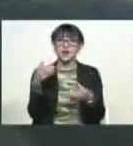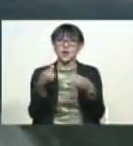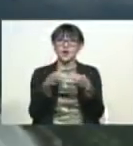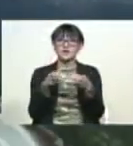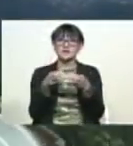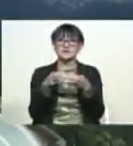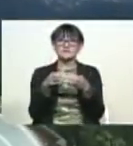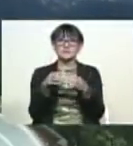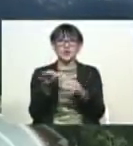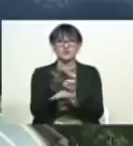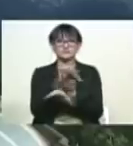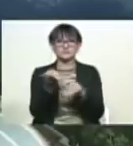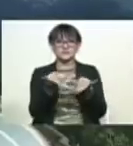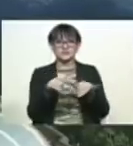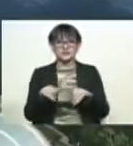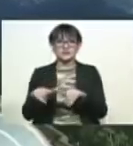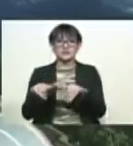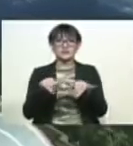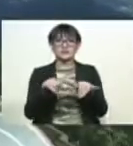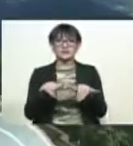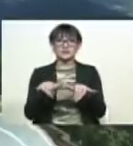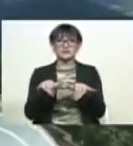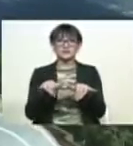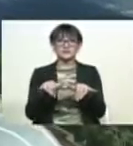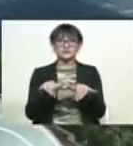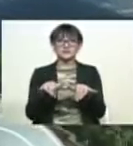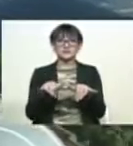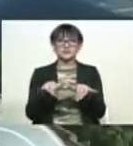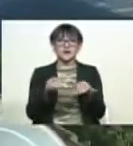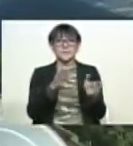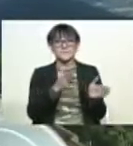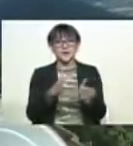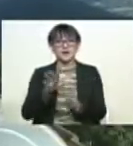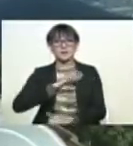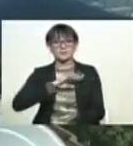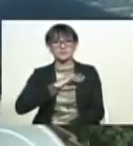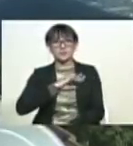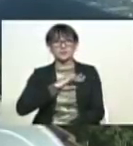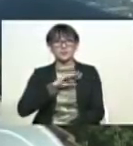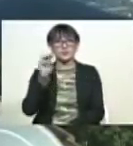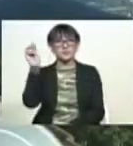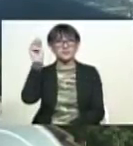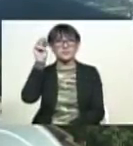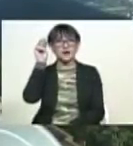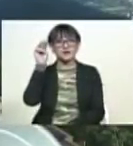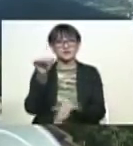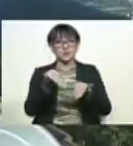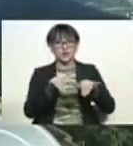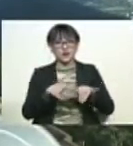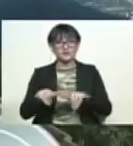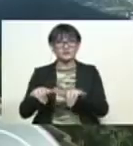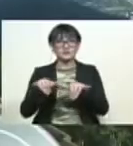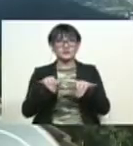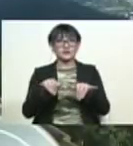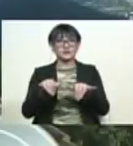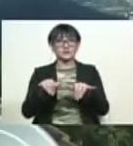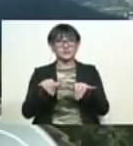de arquitectura e ingeniería bajo los planes originales del maestro arquitecto